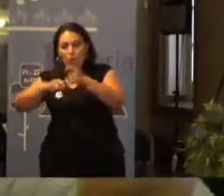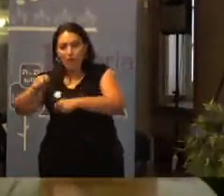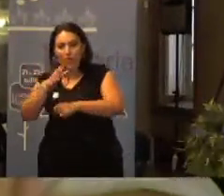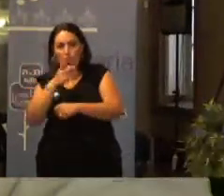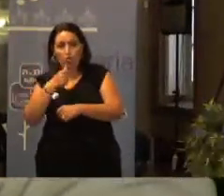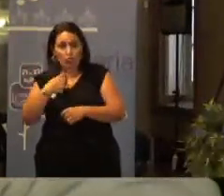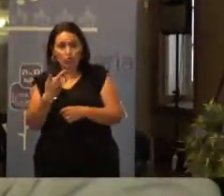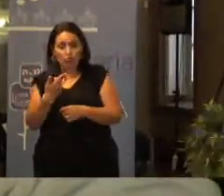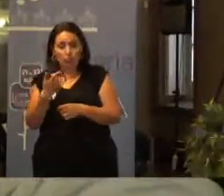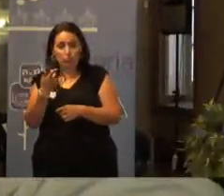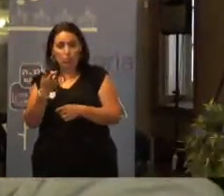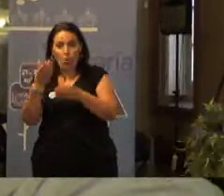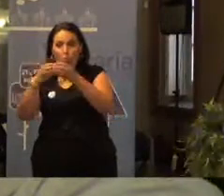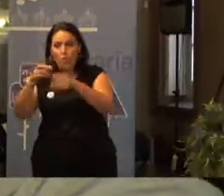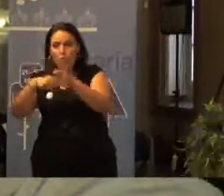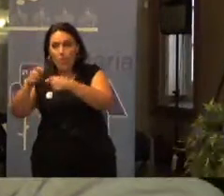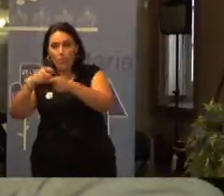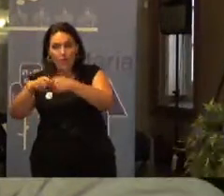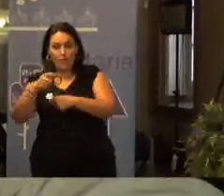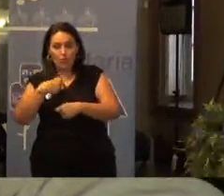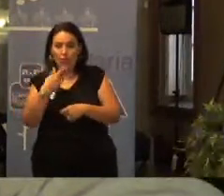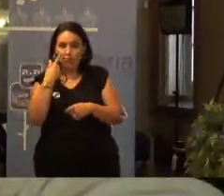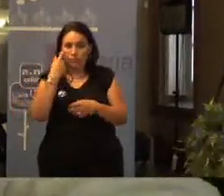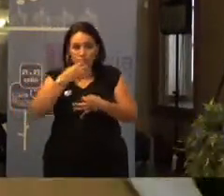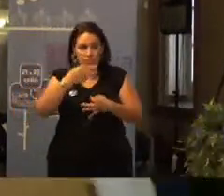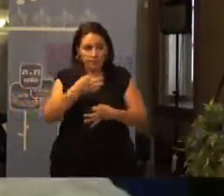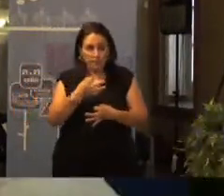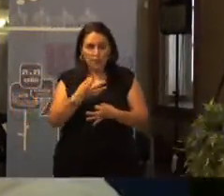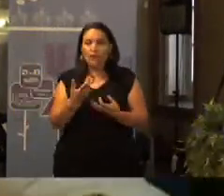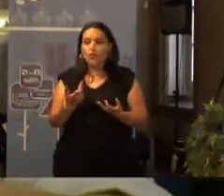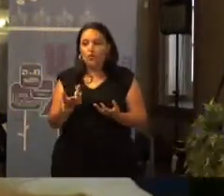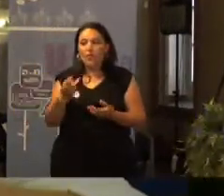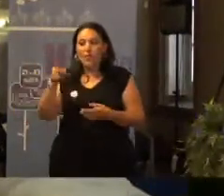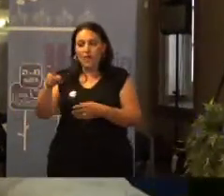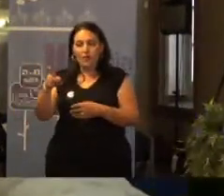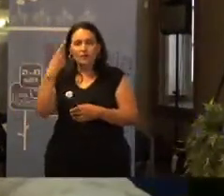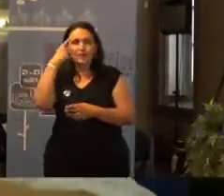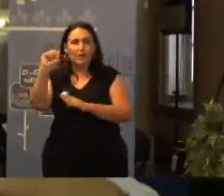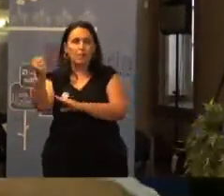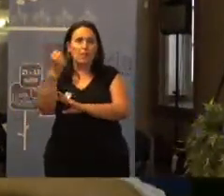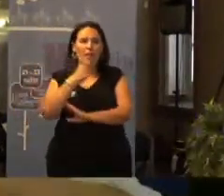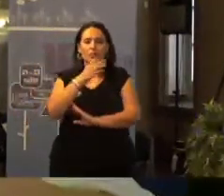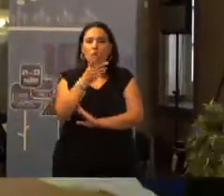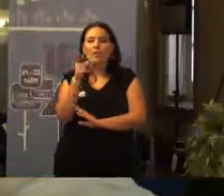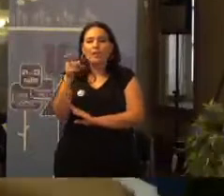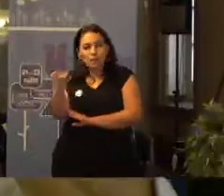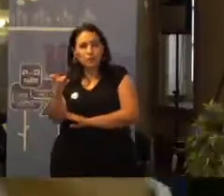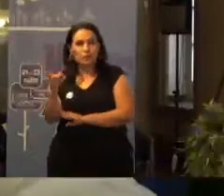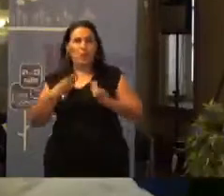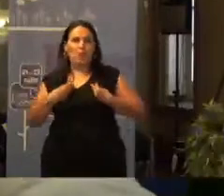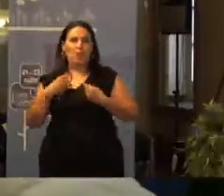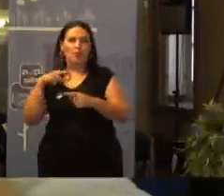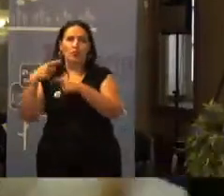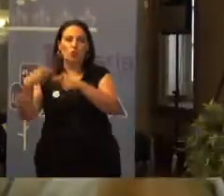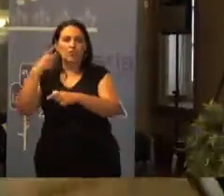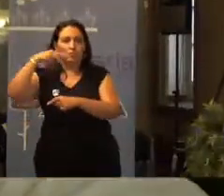son de verdad, que min, porque están vivindo todos os días. E entón, esa é de quen